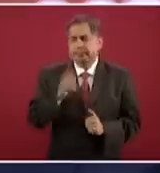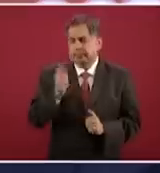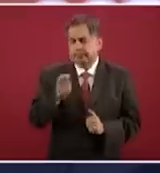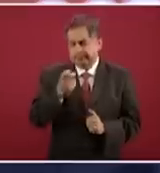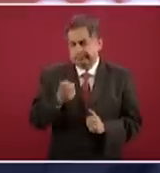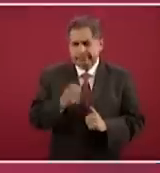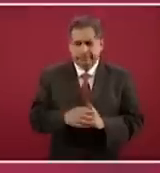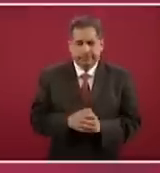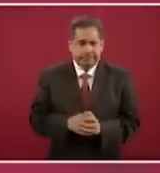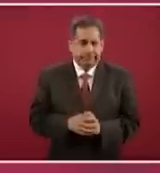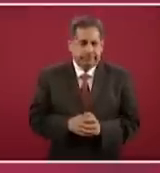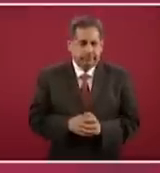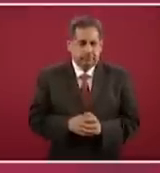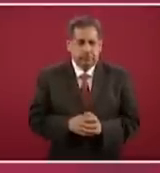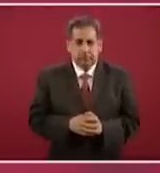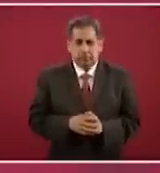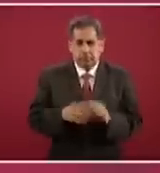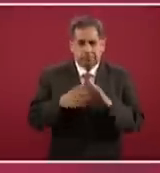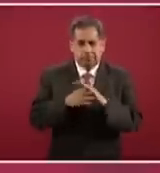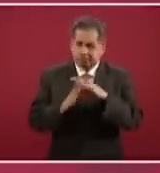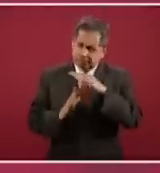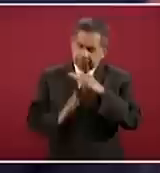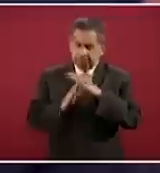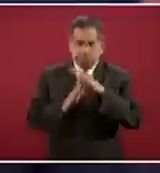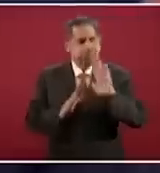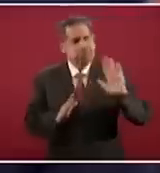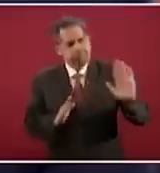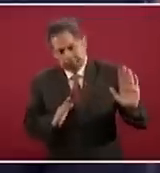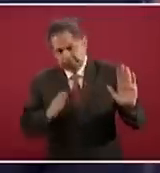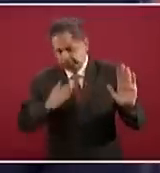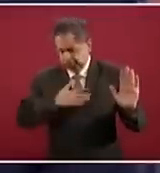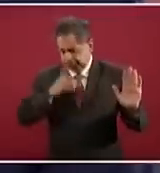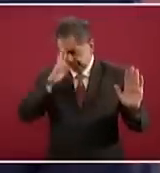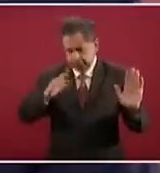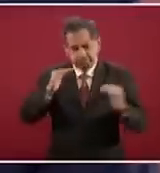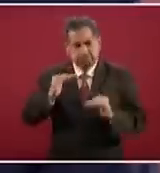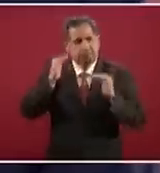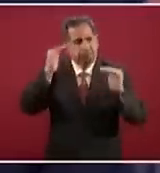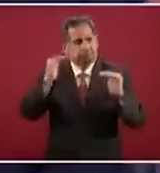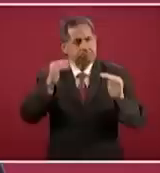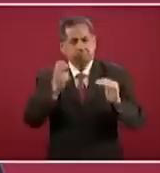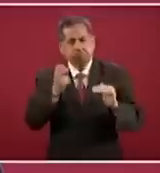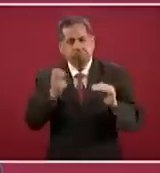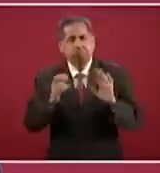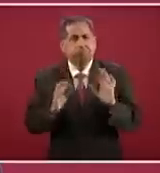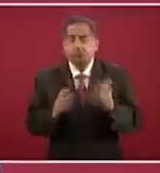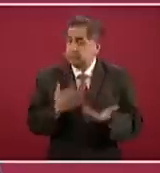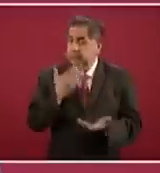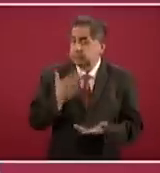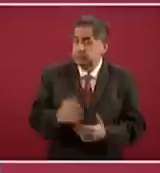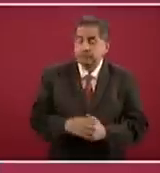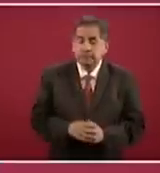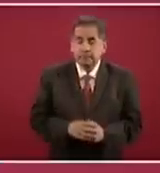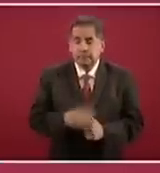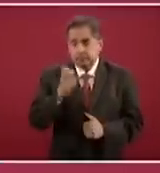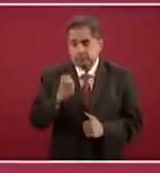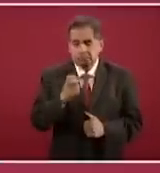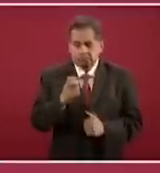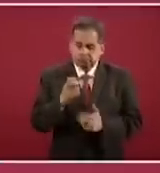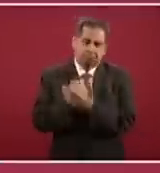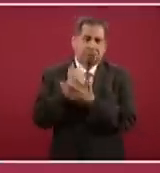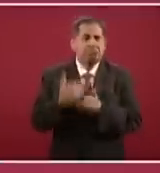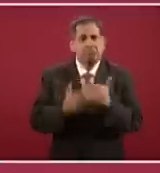Ese fue el límite, esa fue la frontera que se trazó, y eso se